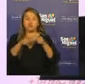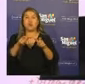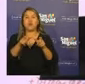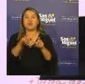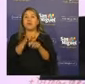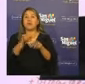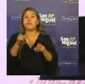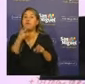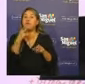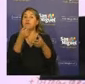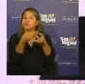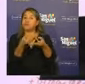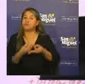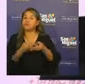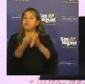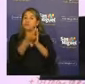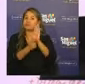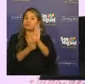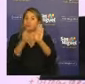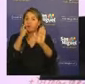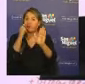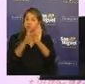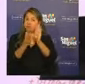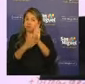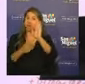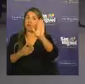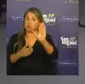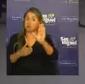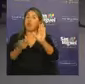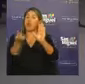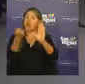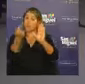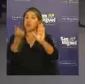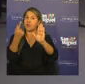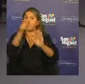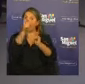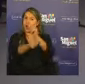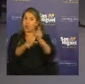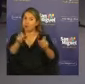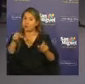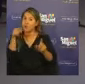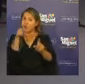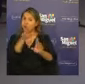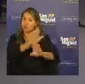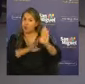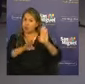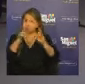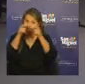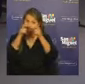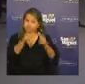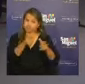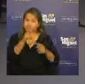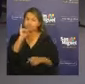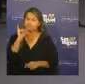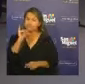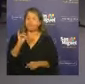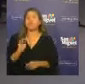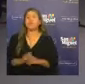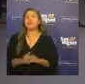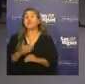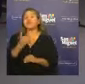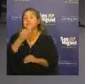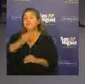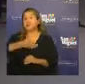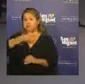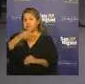ningún peso a los bolsillos de nadie. La plata es para la gente y eso hay que cuidarlo. Y tercero,